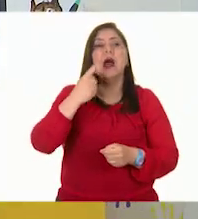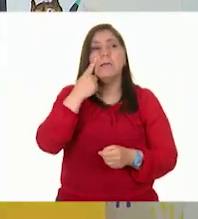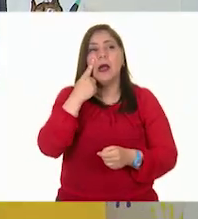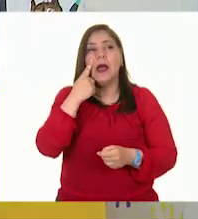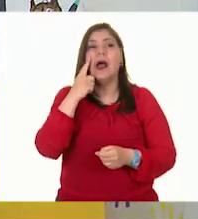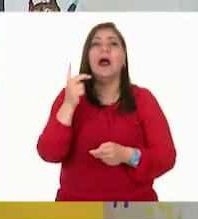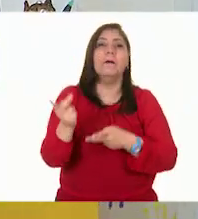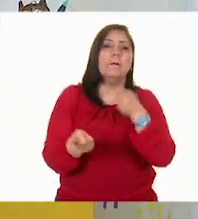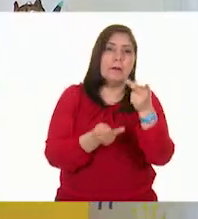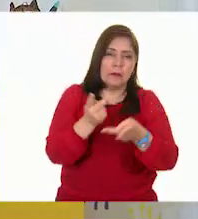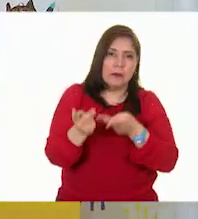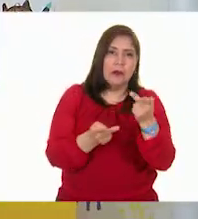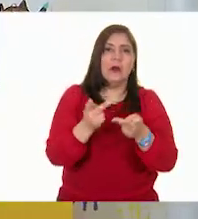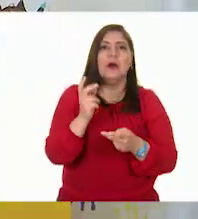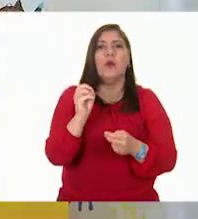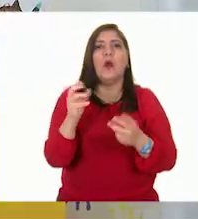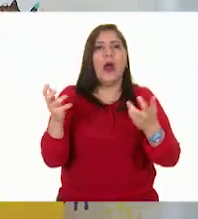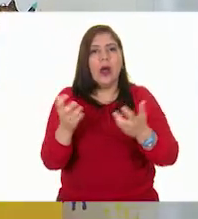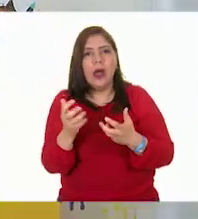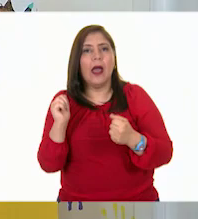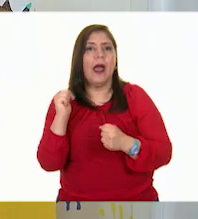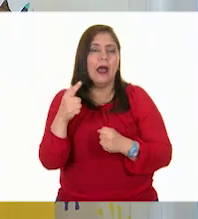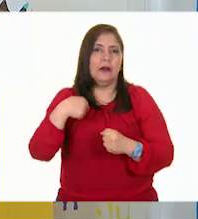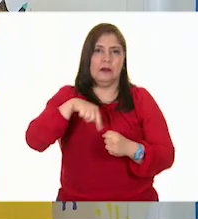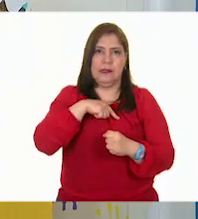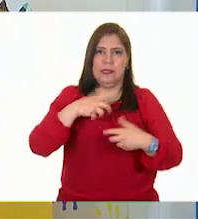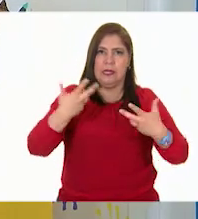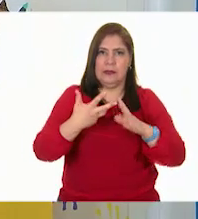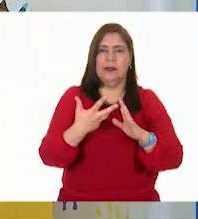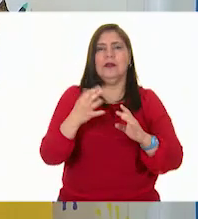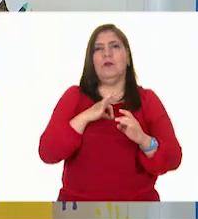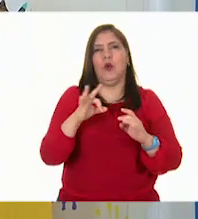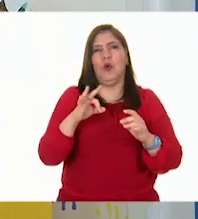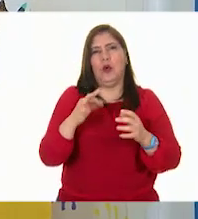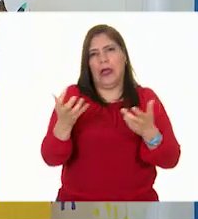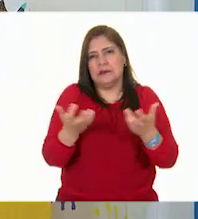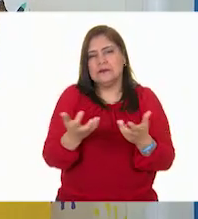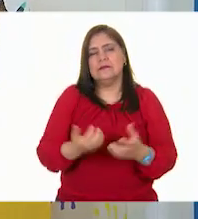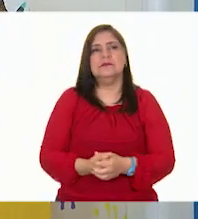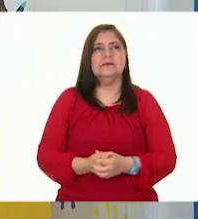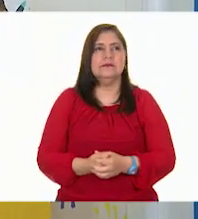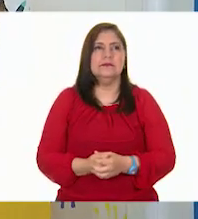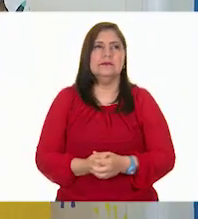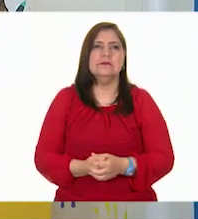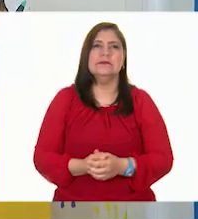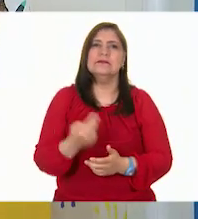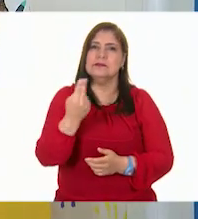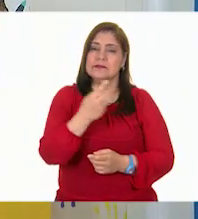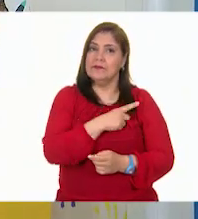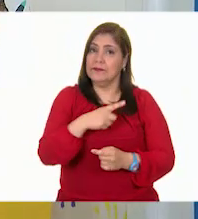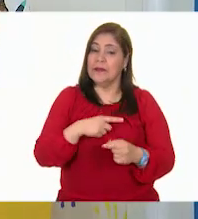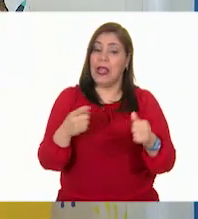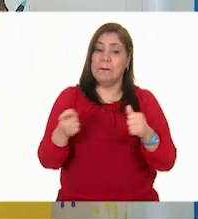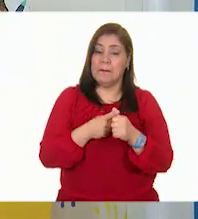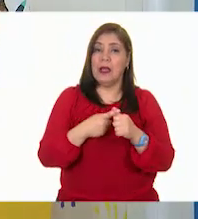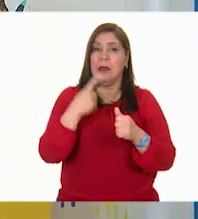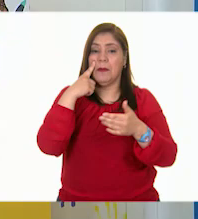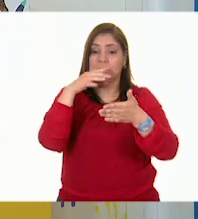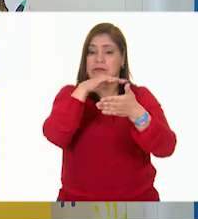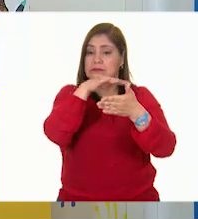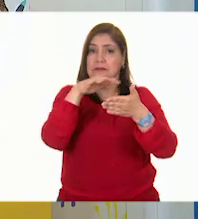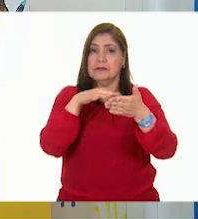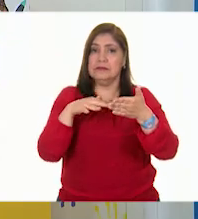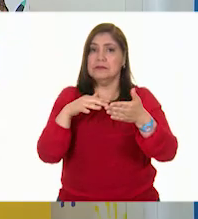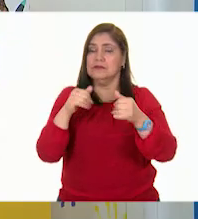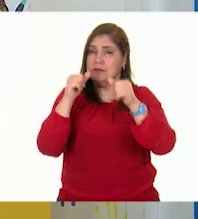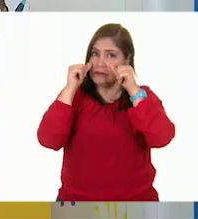alguna pregunta o en alguna acción y nosotros lo tenemos que hacer. Pero antes necesitamos escuchar la lectura, ¿verdad? Entonces hay que